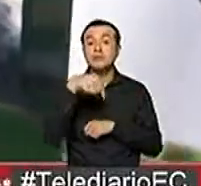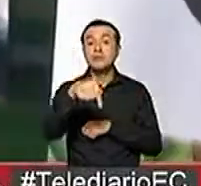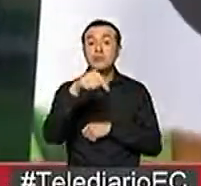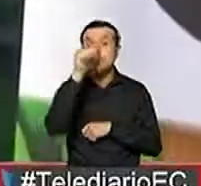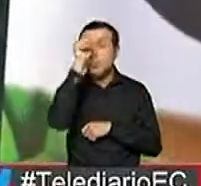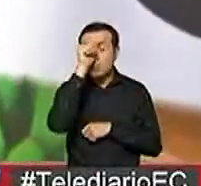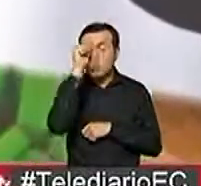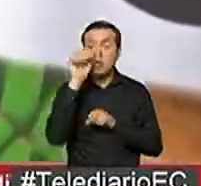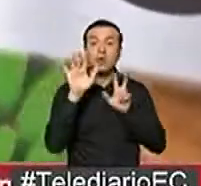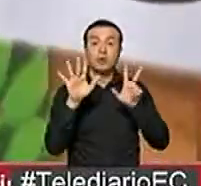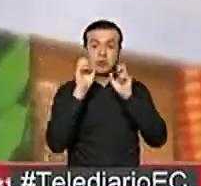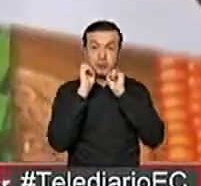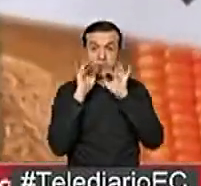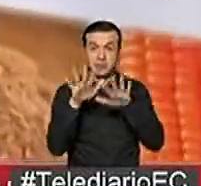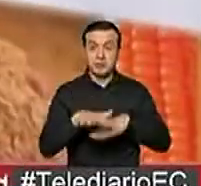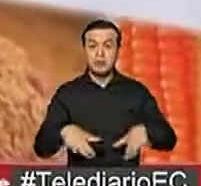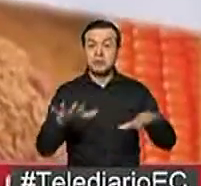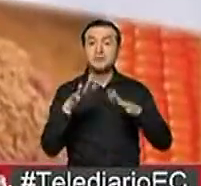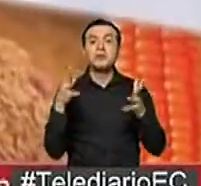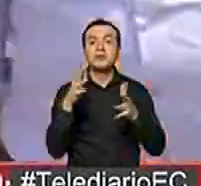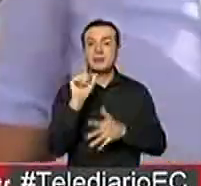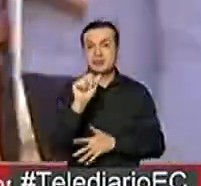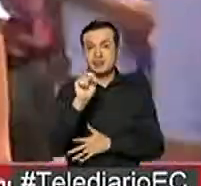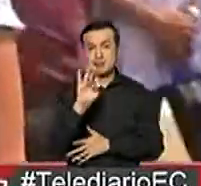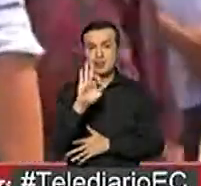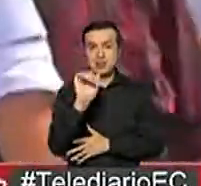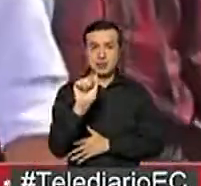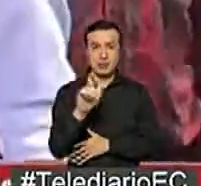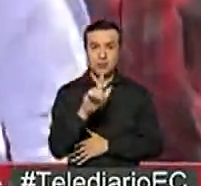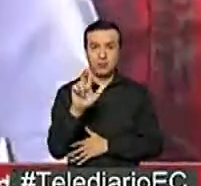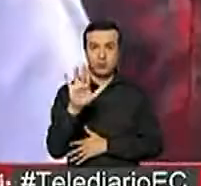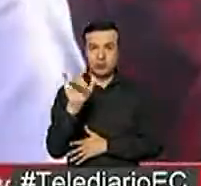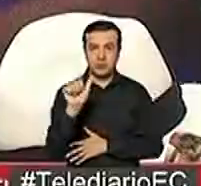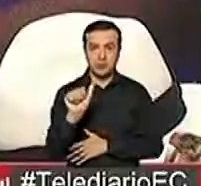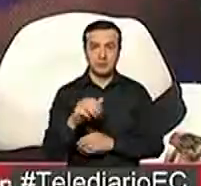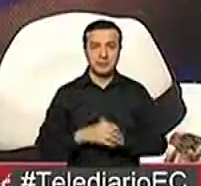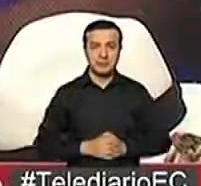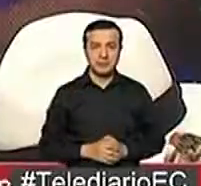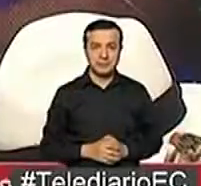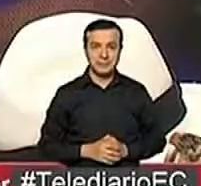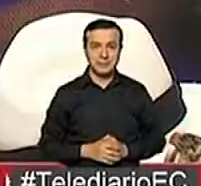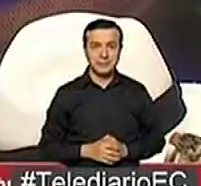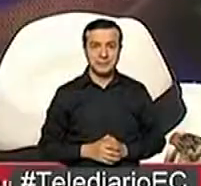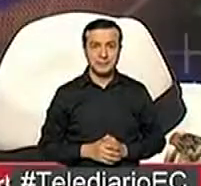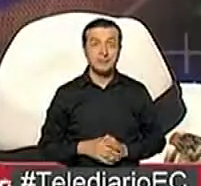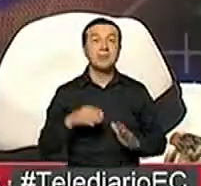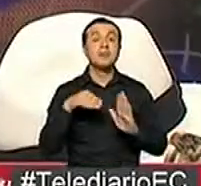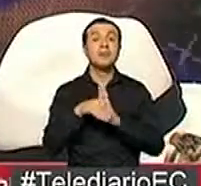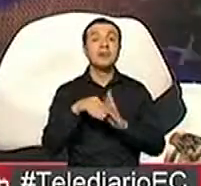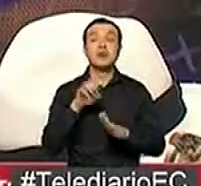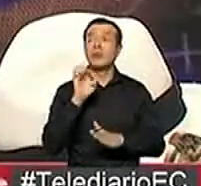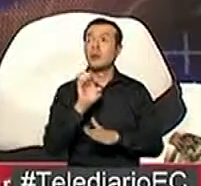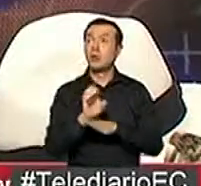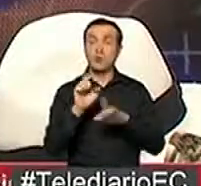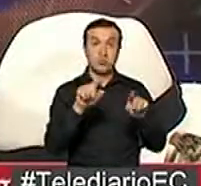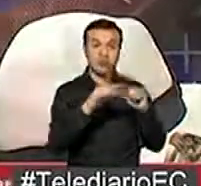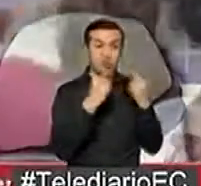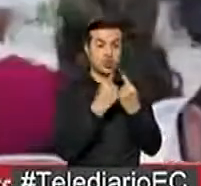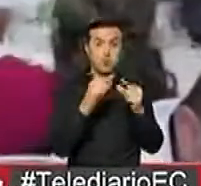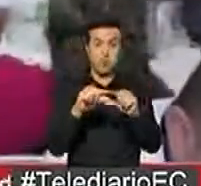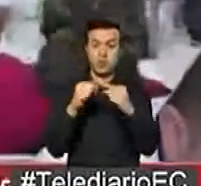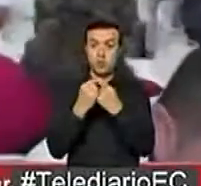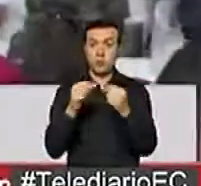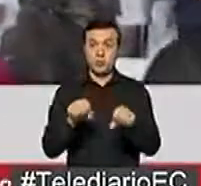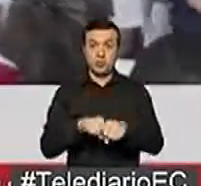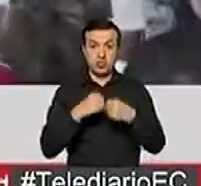de septiembre en el Cantón Santa Lucía. Guadalupe Ayoví, Medios Públicos. Banecuador y las agrupaciones sociales